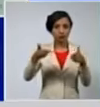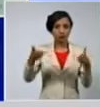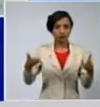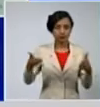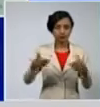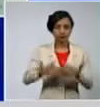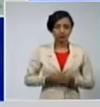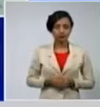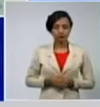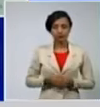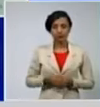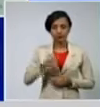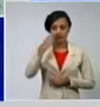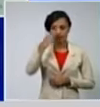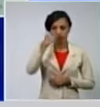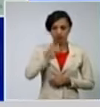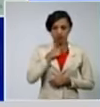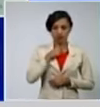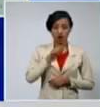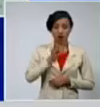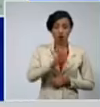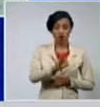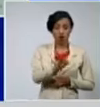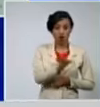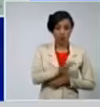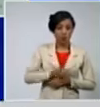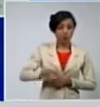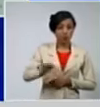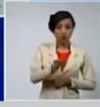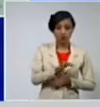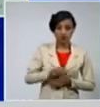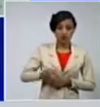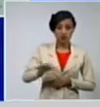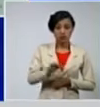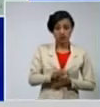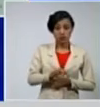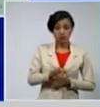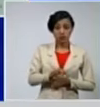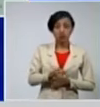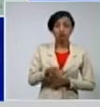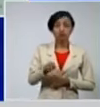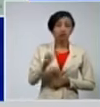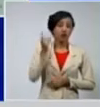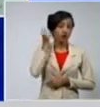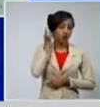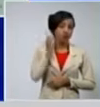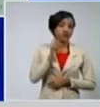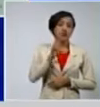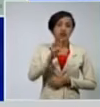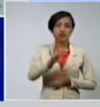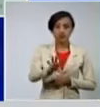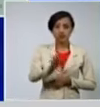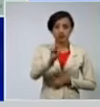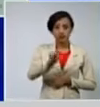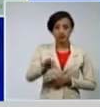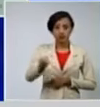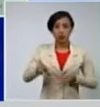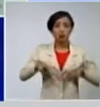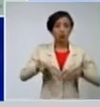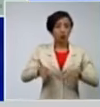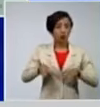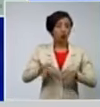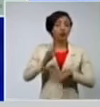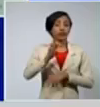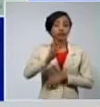Ciego de Ávila con 8 municipios cabecera, Florencia con 5, Morón con 3,